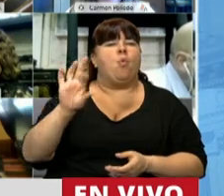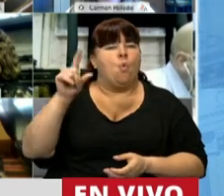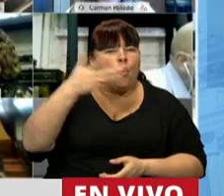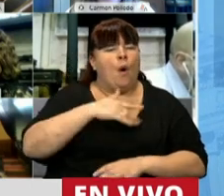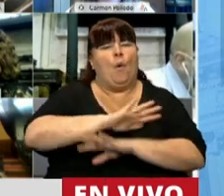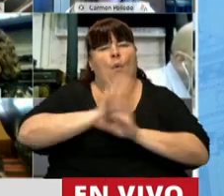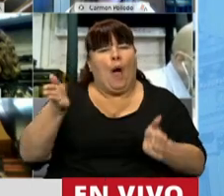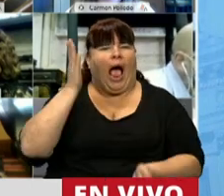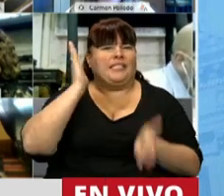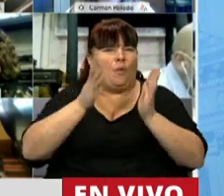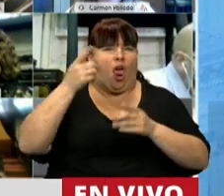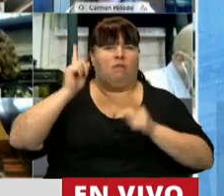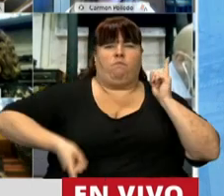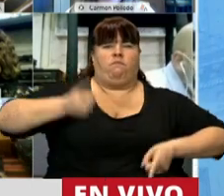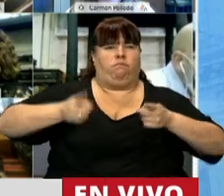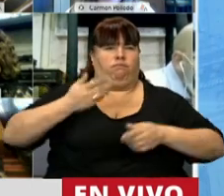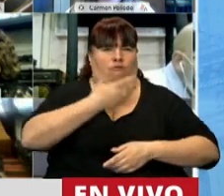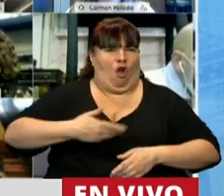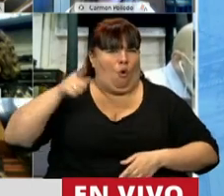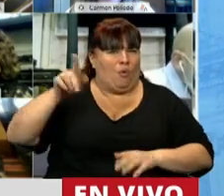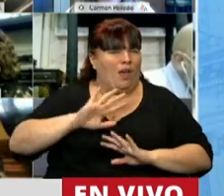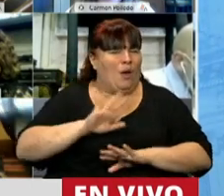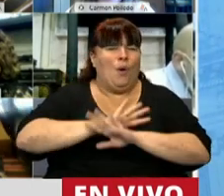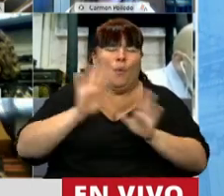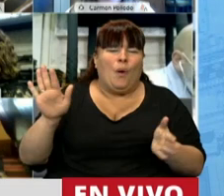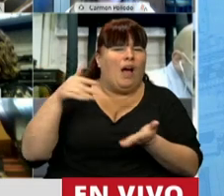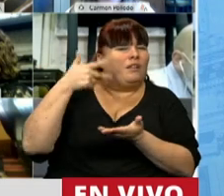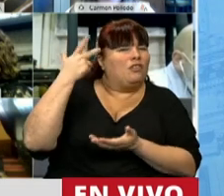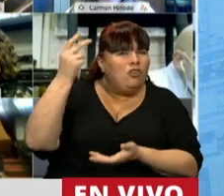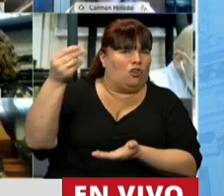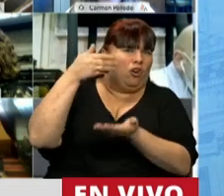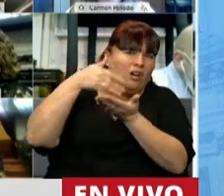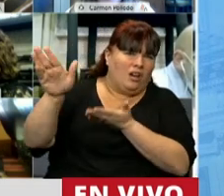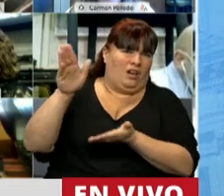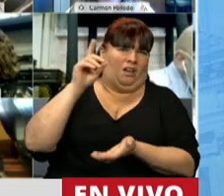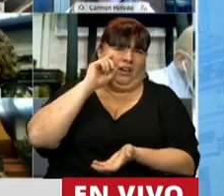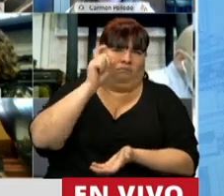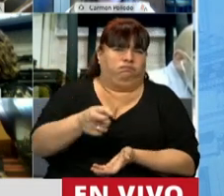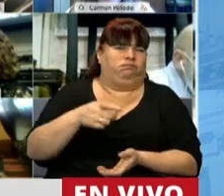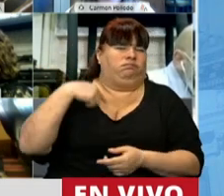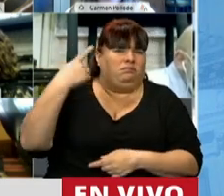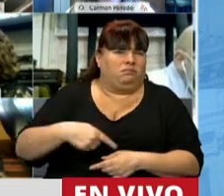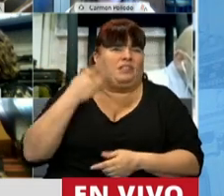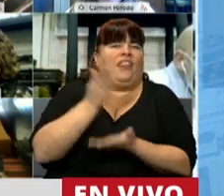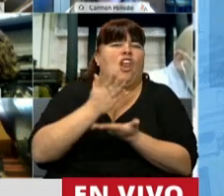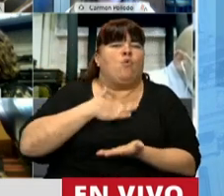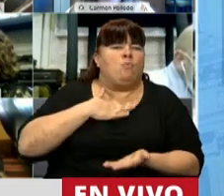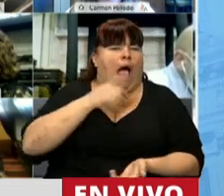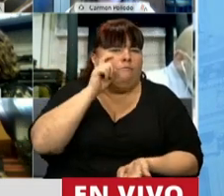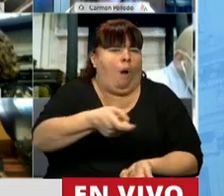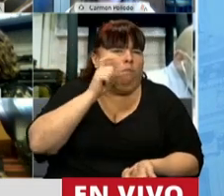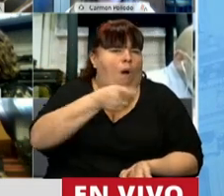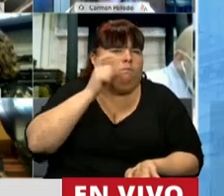que cese con la violencia institucional. Tenemos que repudiar las violaciones sistemáticas a los derechos